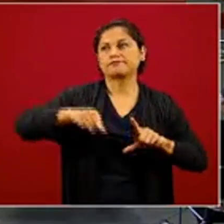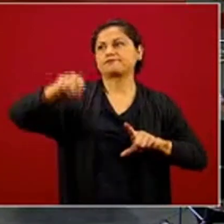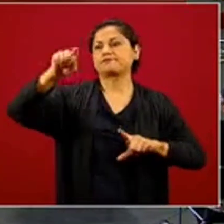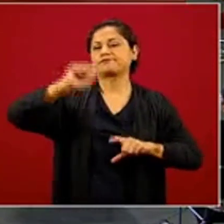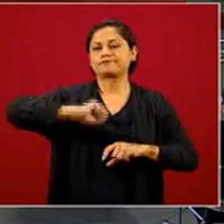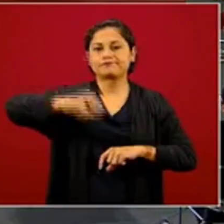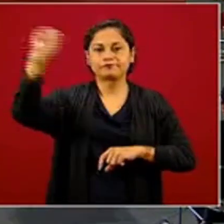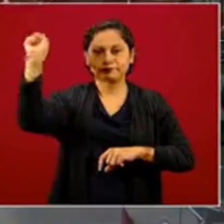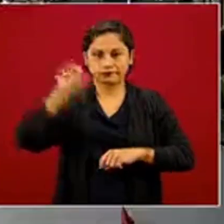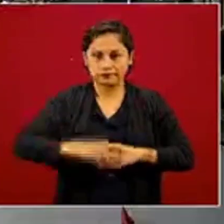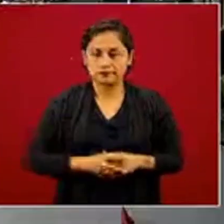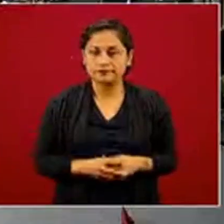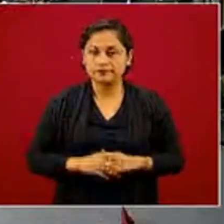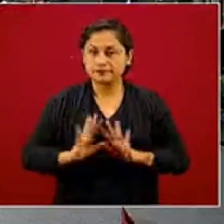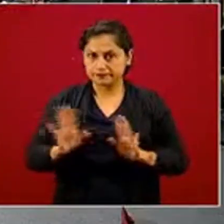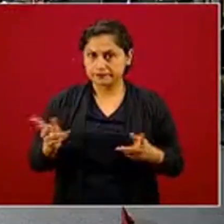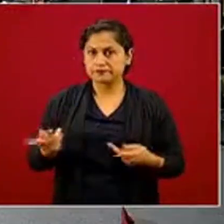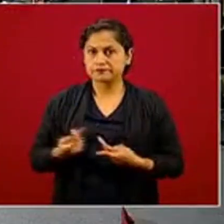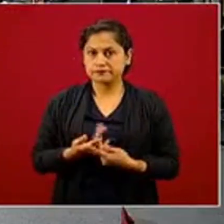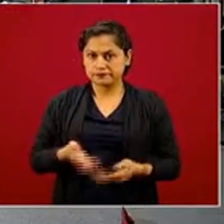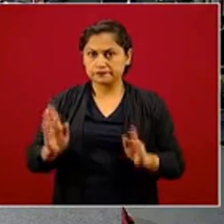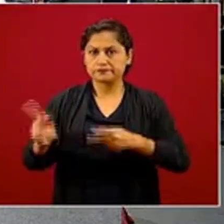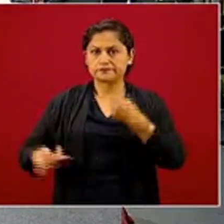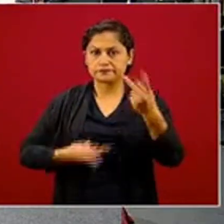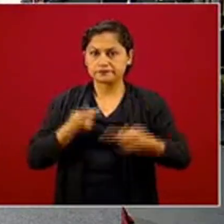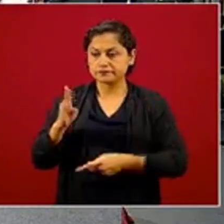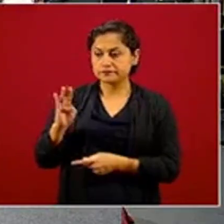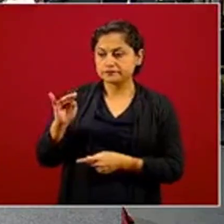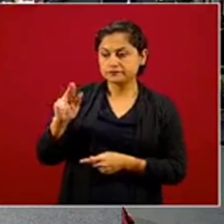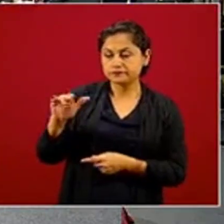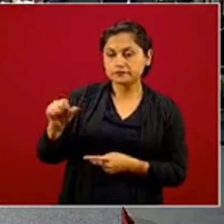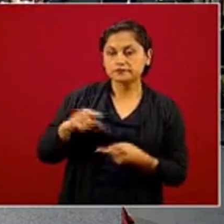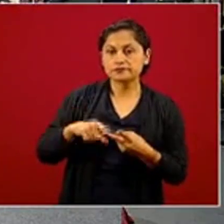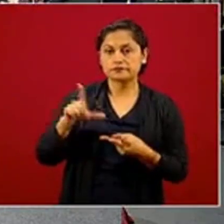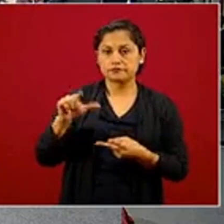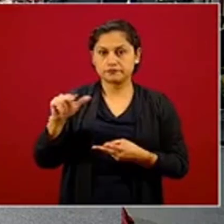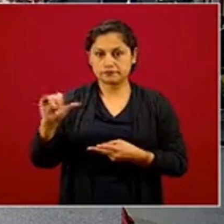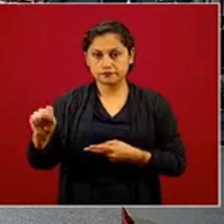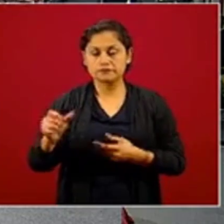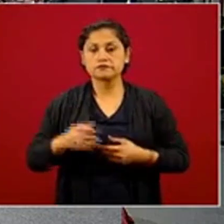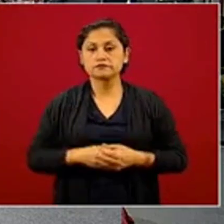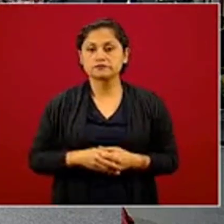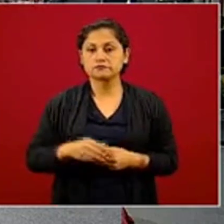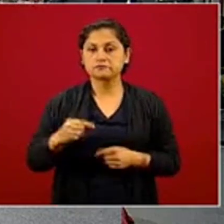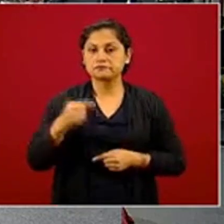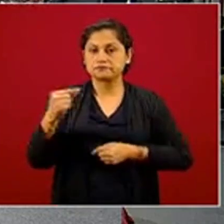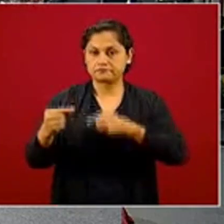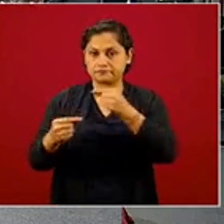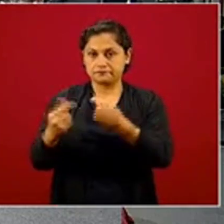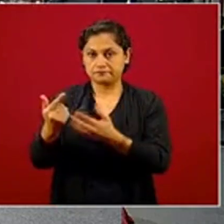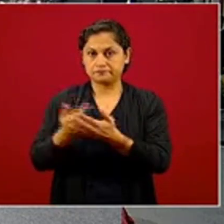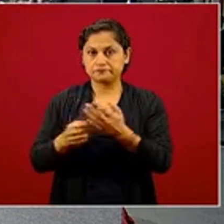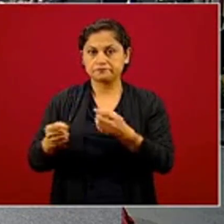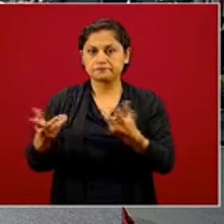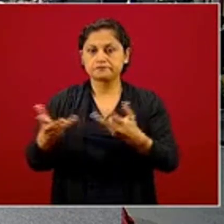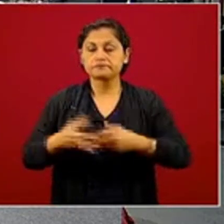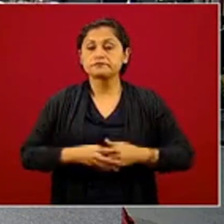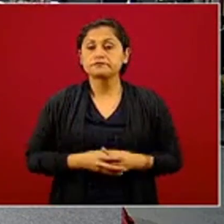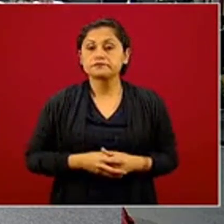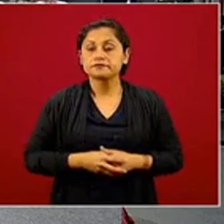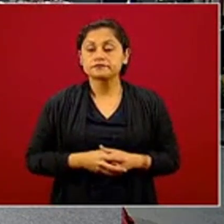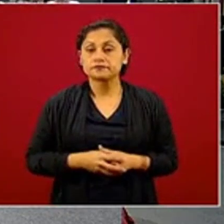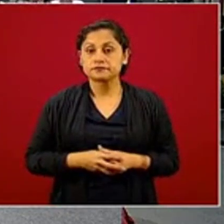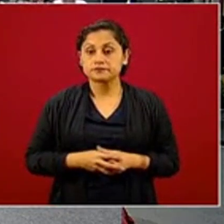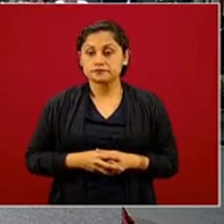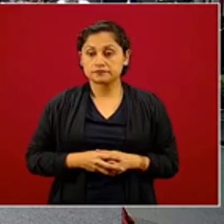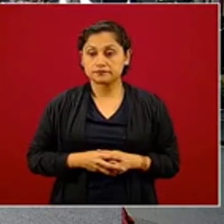y comentarios. Vamos a empezar con usted, Bianca, usted, Liz, y ahí nos vamos. Muchas gracias,